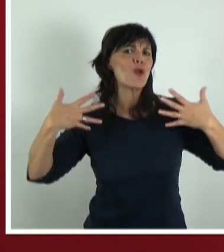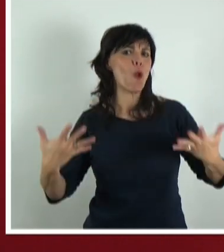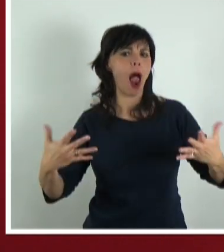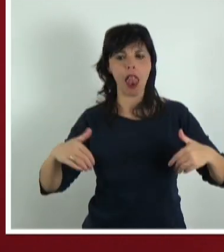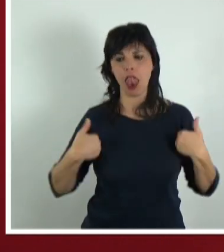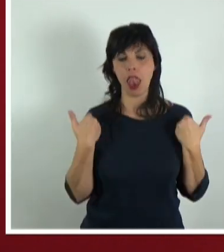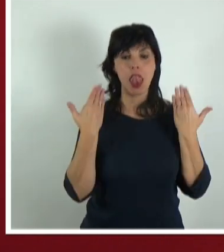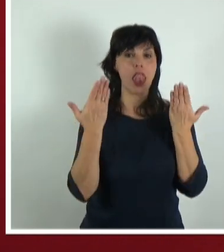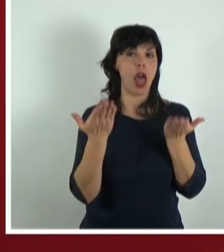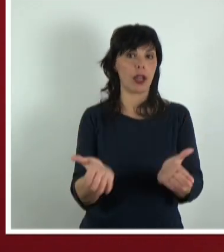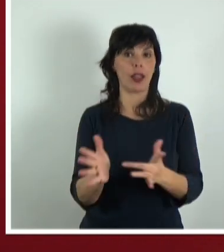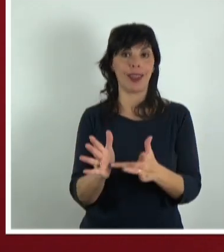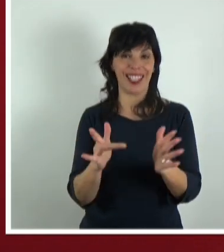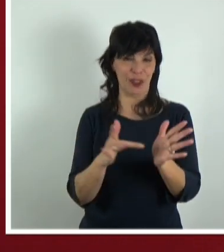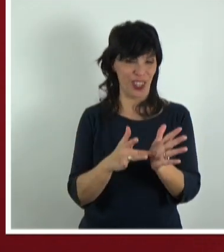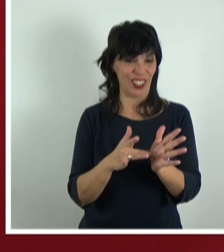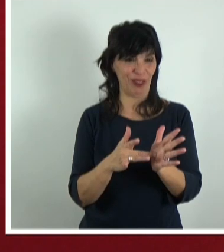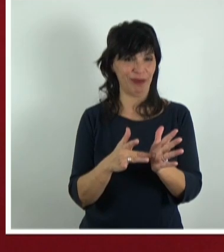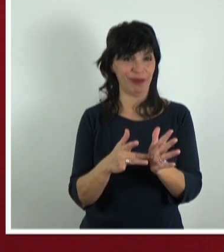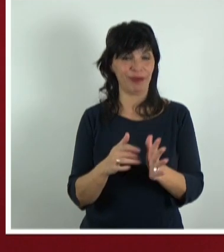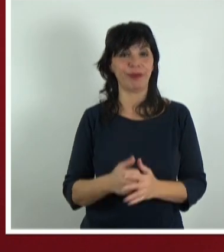La gracia de Jesucristo